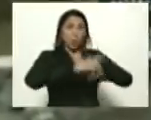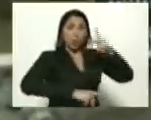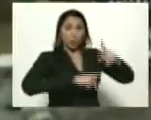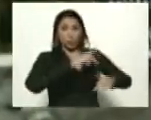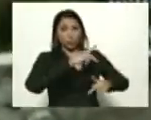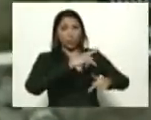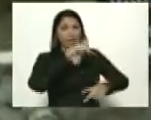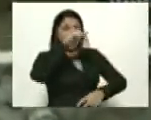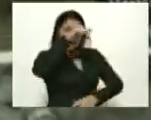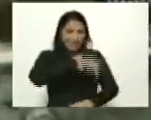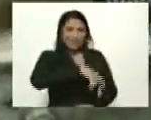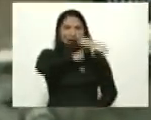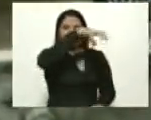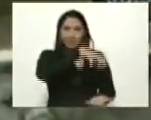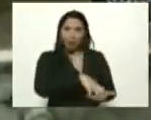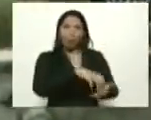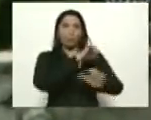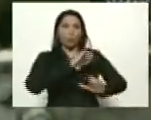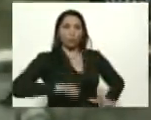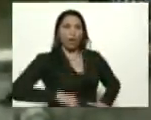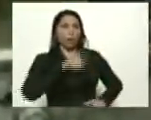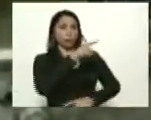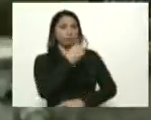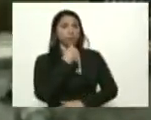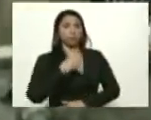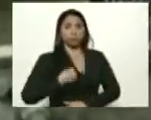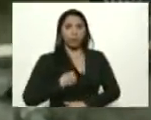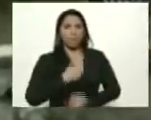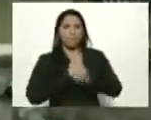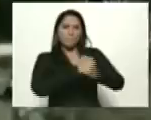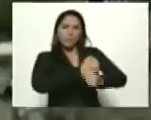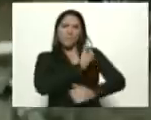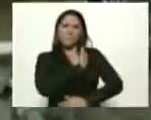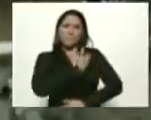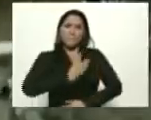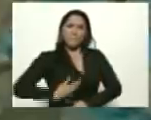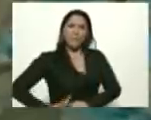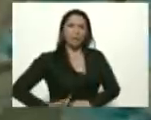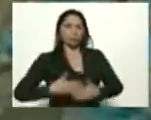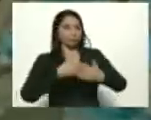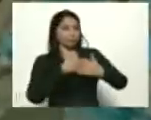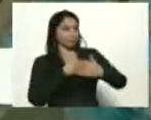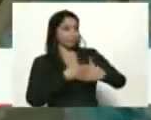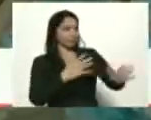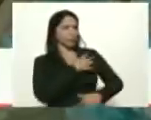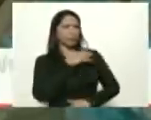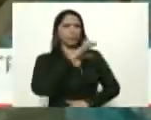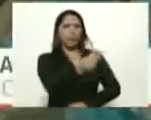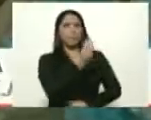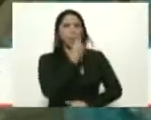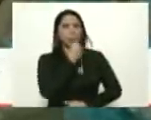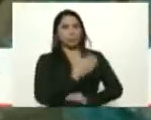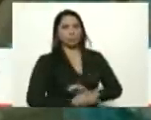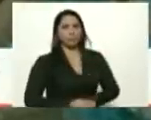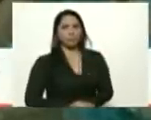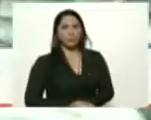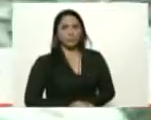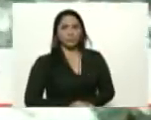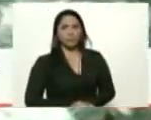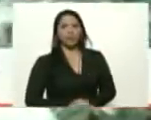en Portuguesa. Lo que usted nos ha dicho, nuestro querido presidente, garantizar la soberanía alimentaria,